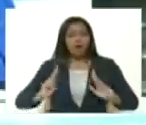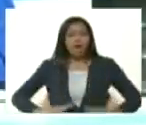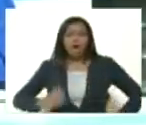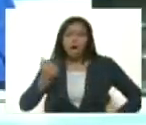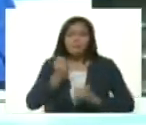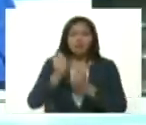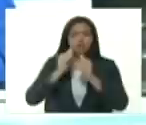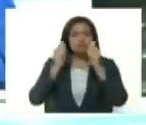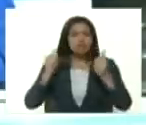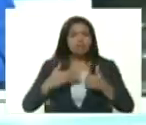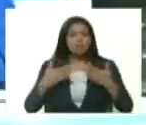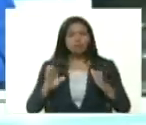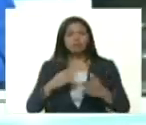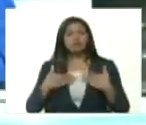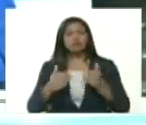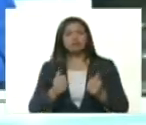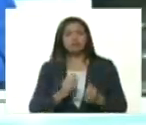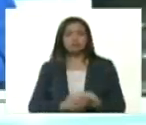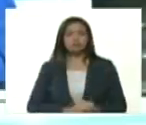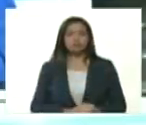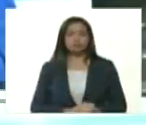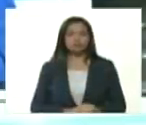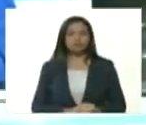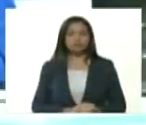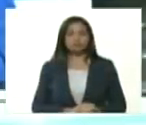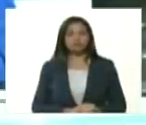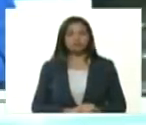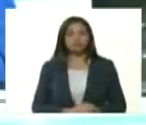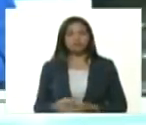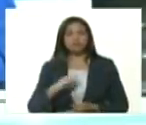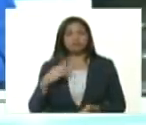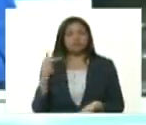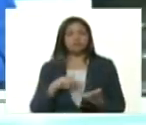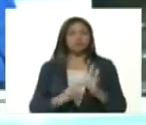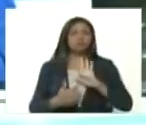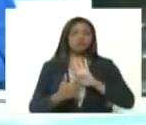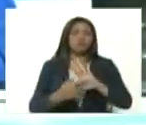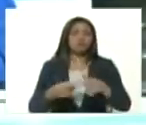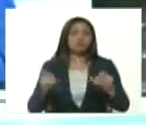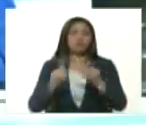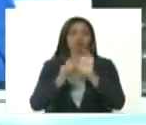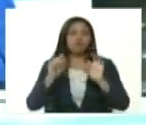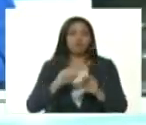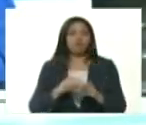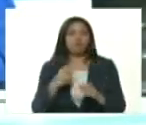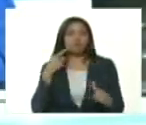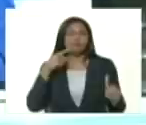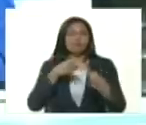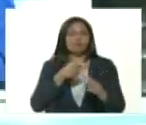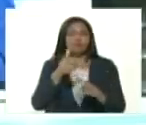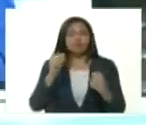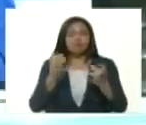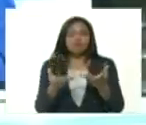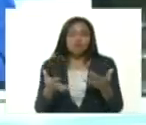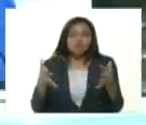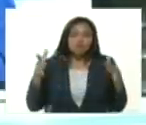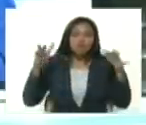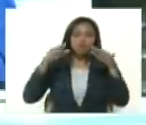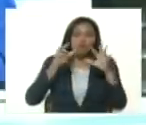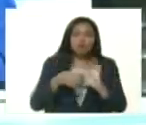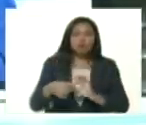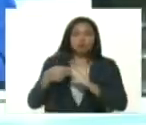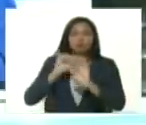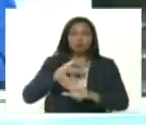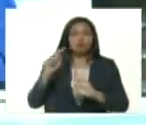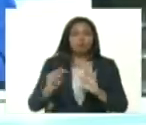con el sistema público de salud. Estamos sacando adelante este reto de esta pandemia. Unión